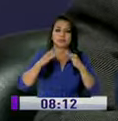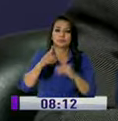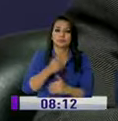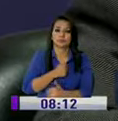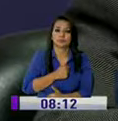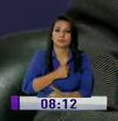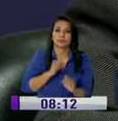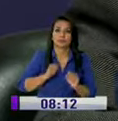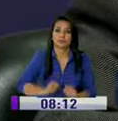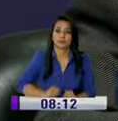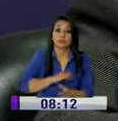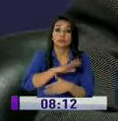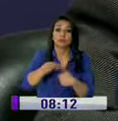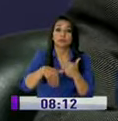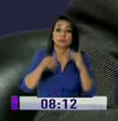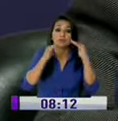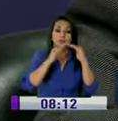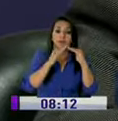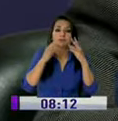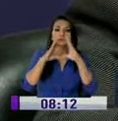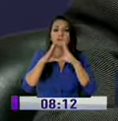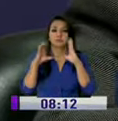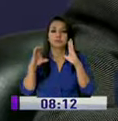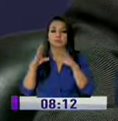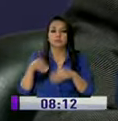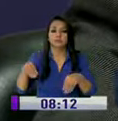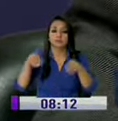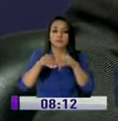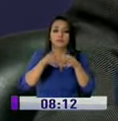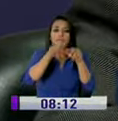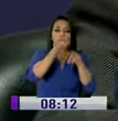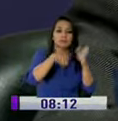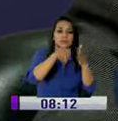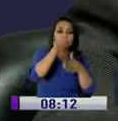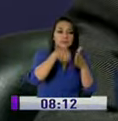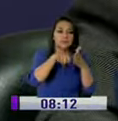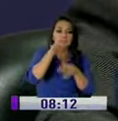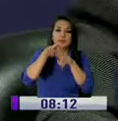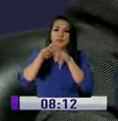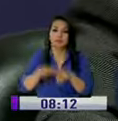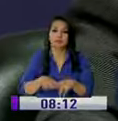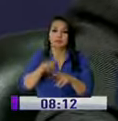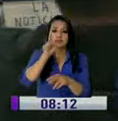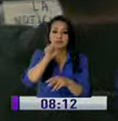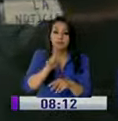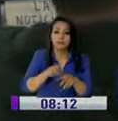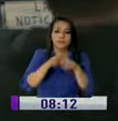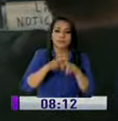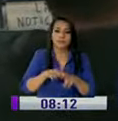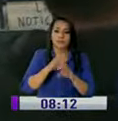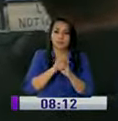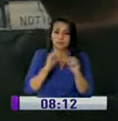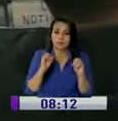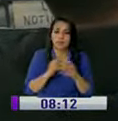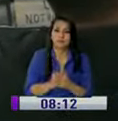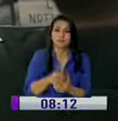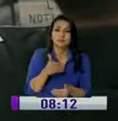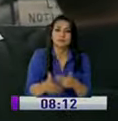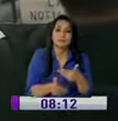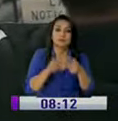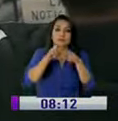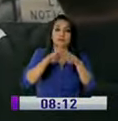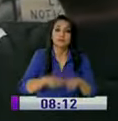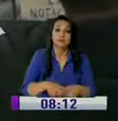patrimonio. Todos los pedidos que están marcados en convisto serán revisados. Los que no estén marcados no serán revisados. Si el proceso de revisión de avalúo